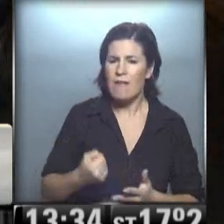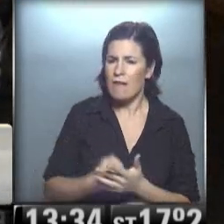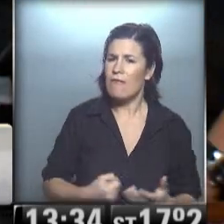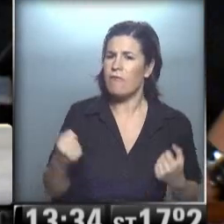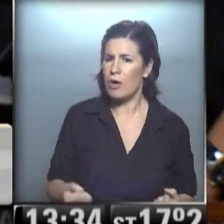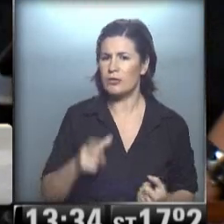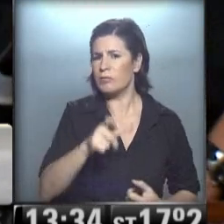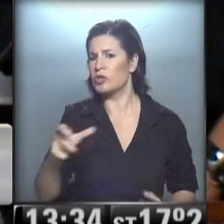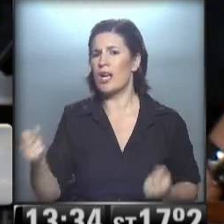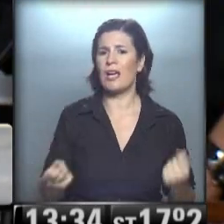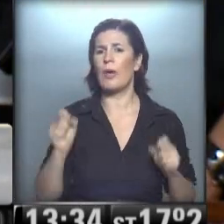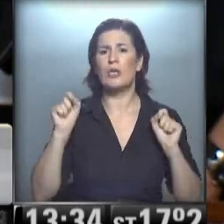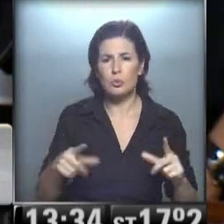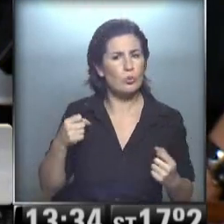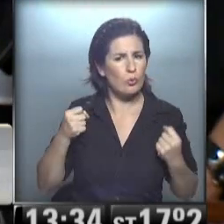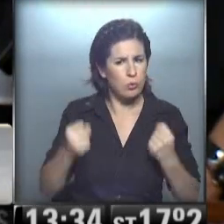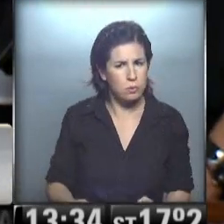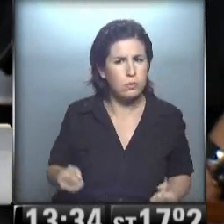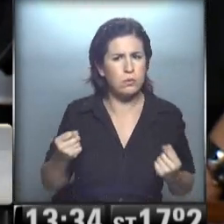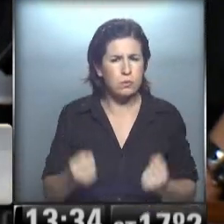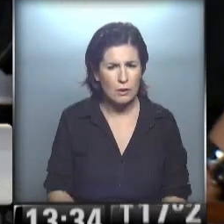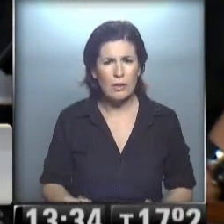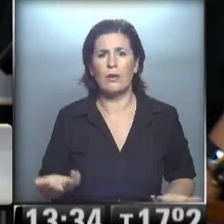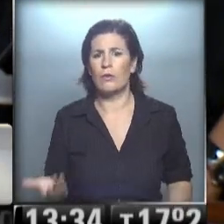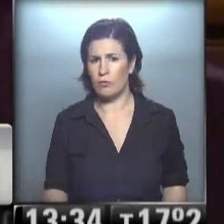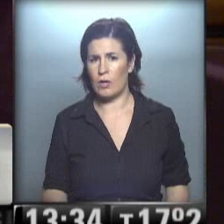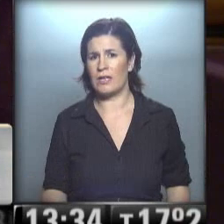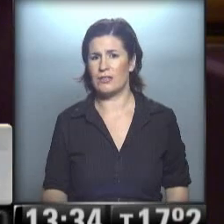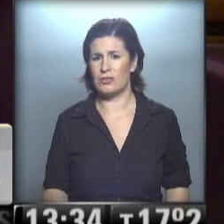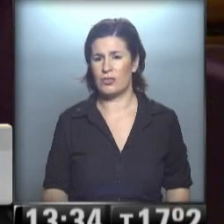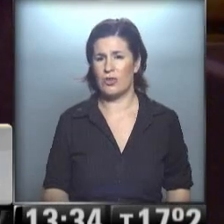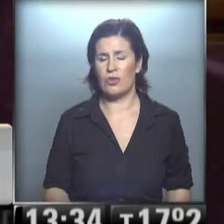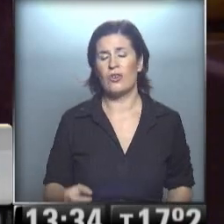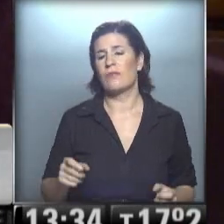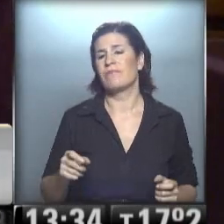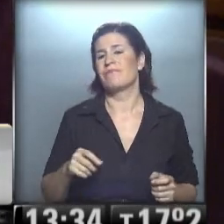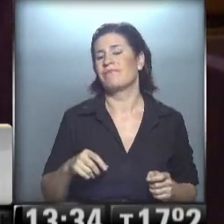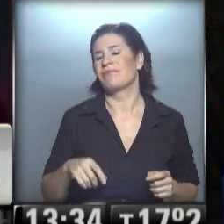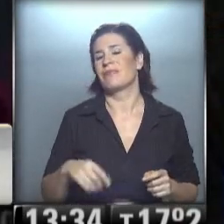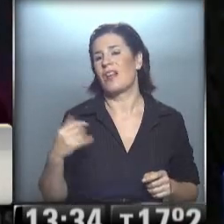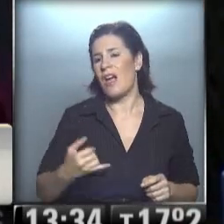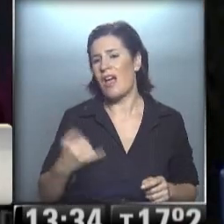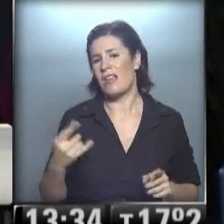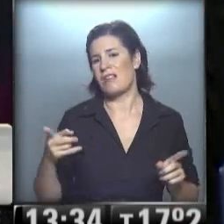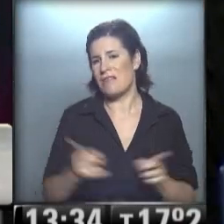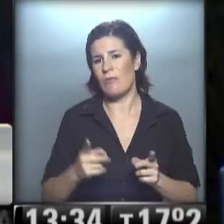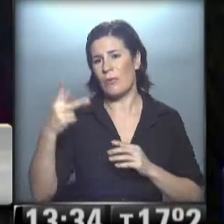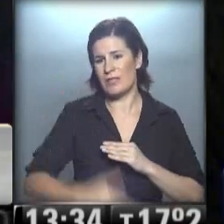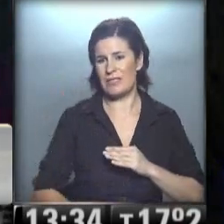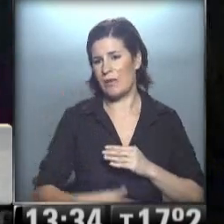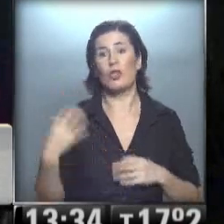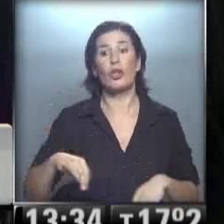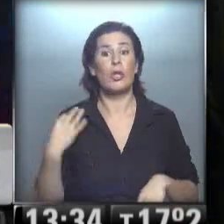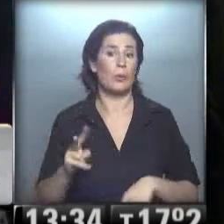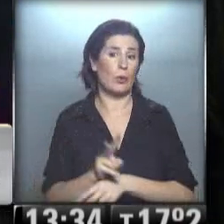hace, porque es un perecedero, es un artículo perecedero y realmente necesita una